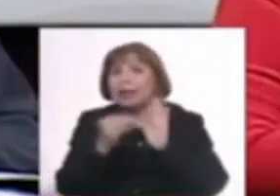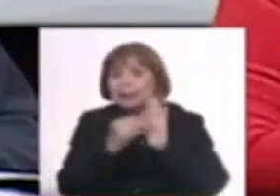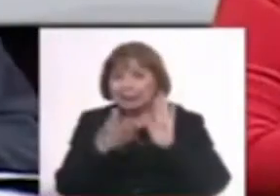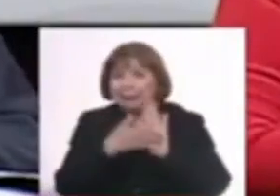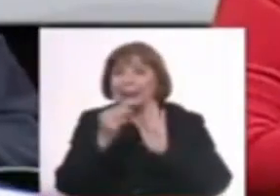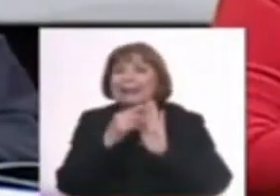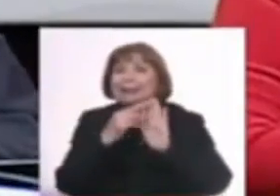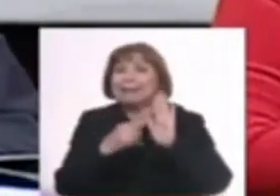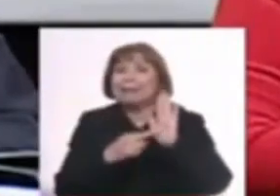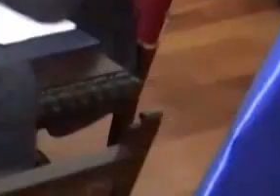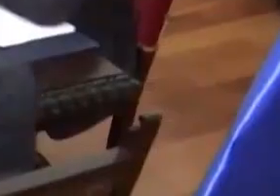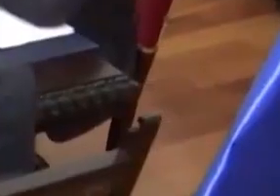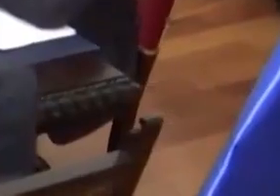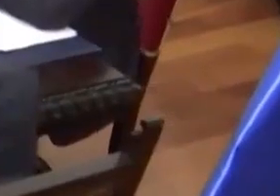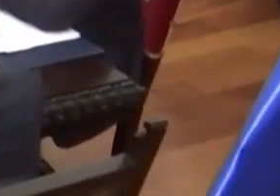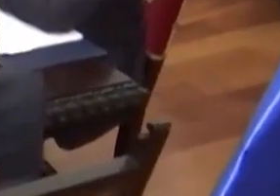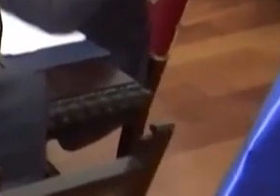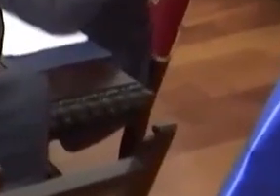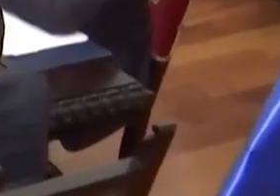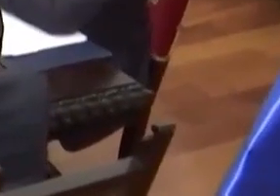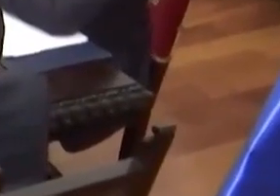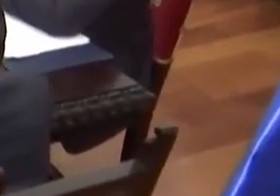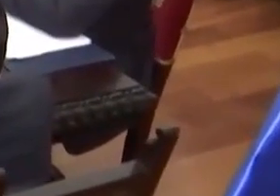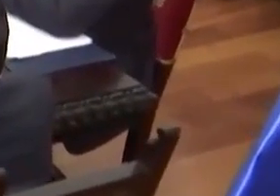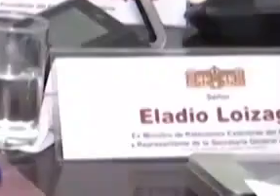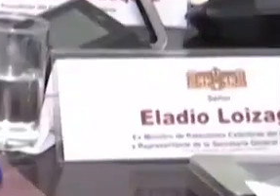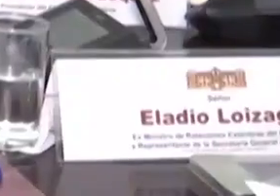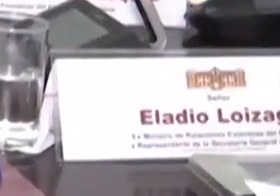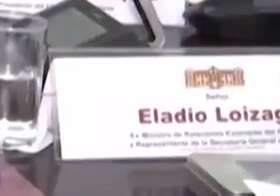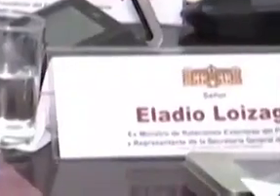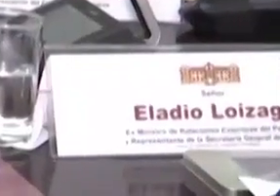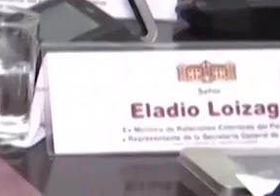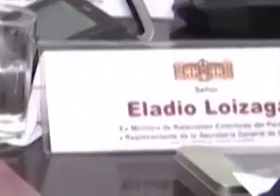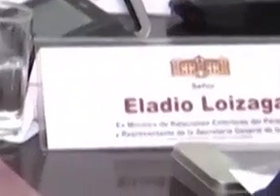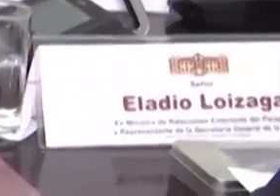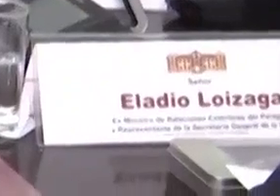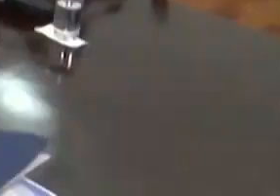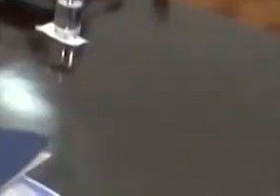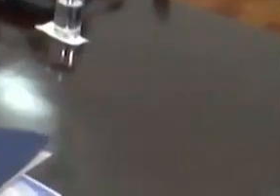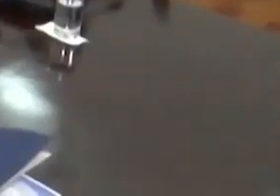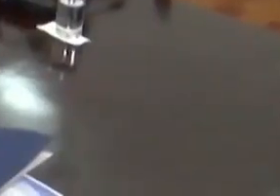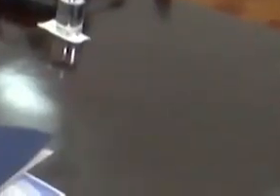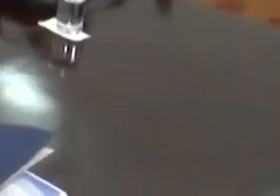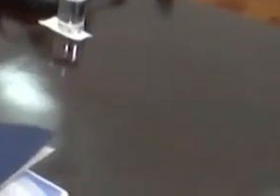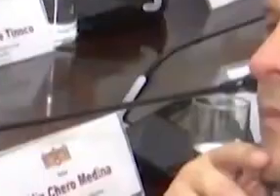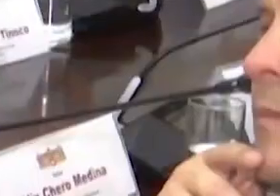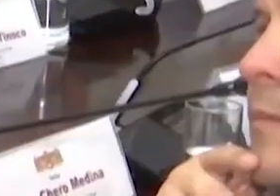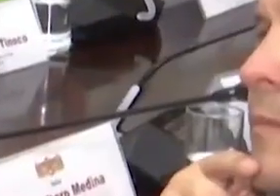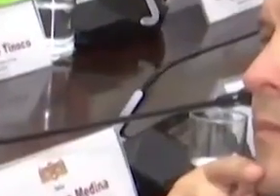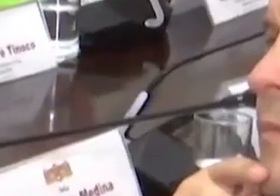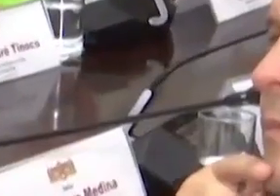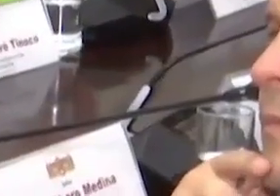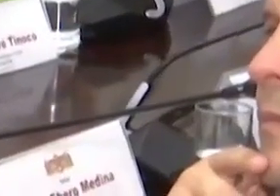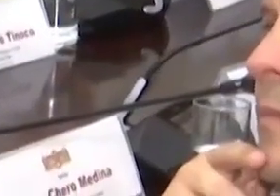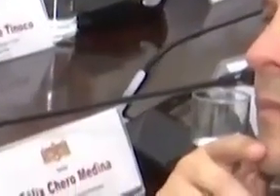el reglamento del Congreso de la república se ha pedido que hay un gabinete de ancha base que nosotros elegimos sería ideal para mejorar las relaciones que